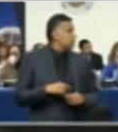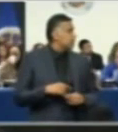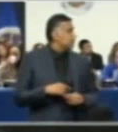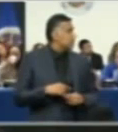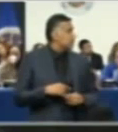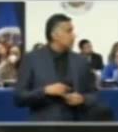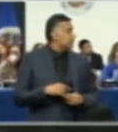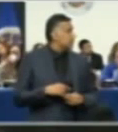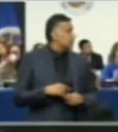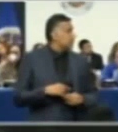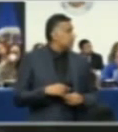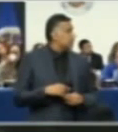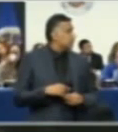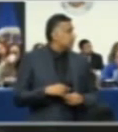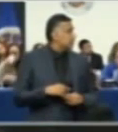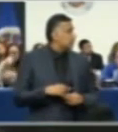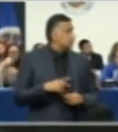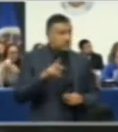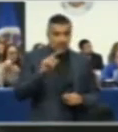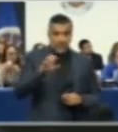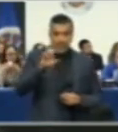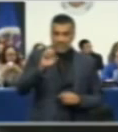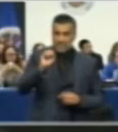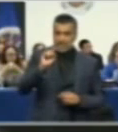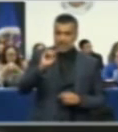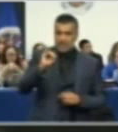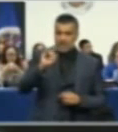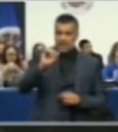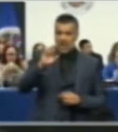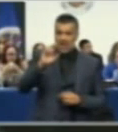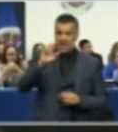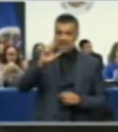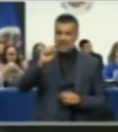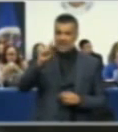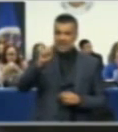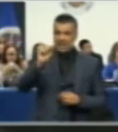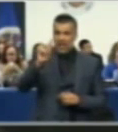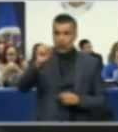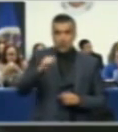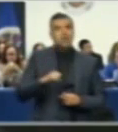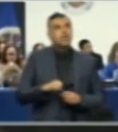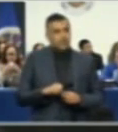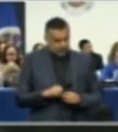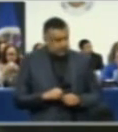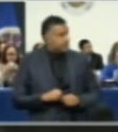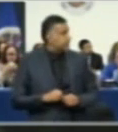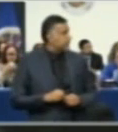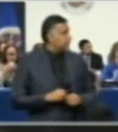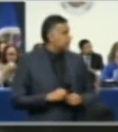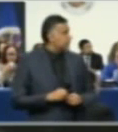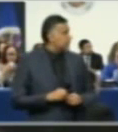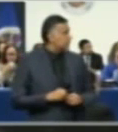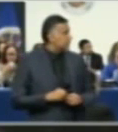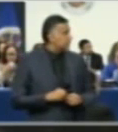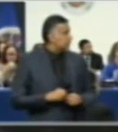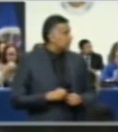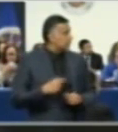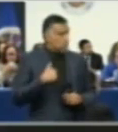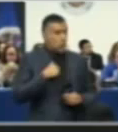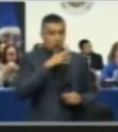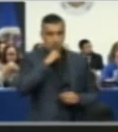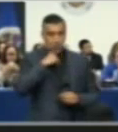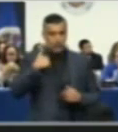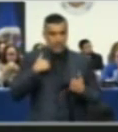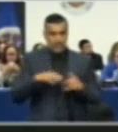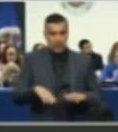¿Qué? ¿Esterilizaron? Sí. A mí me han hecho, mi mamá sí me ha contado que no puedo